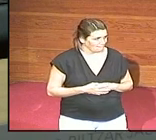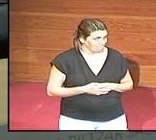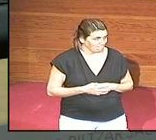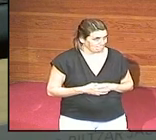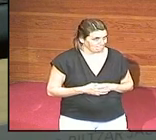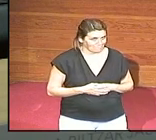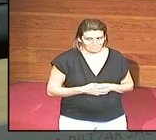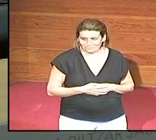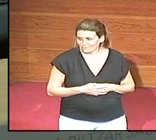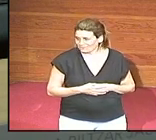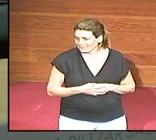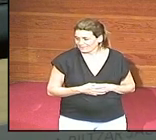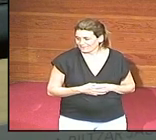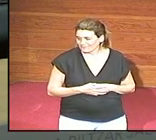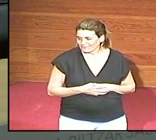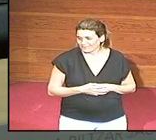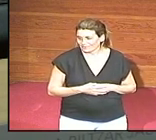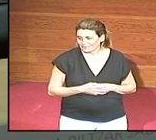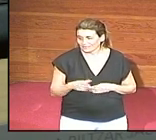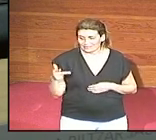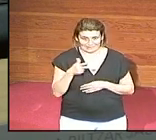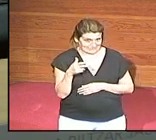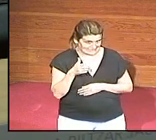Pascua, el checheno.